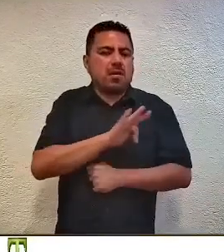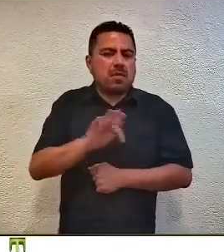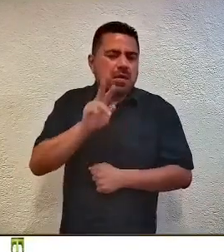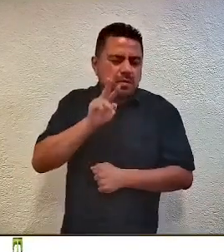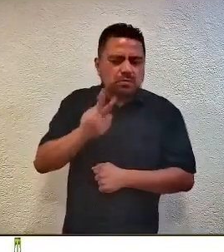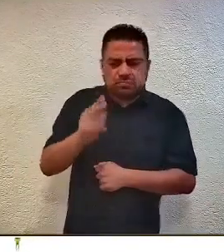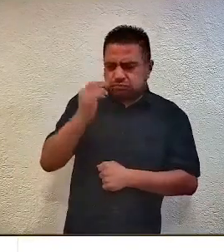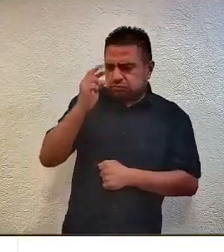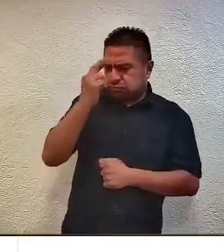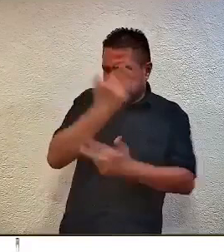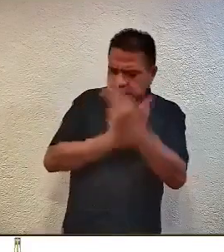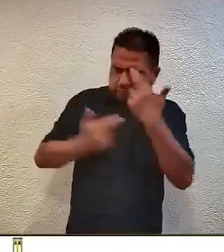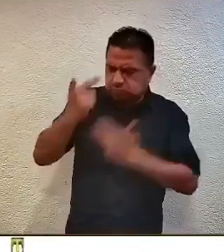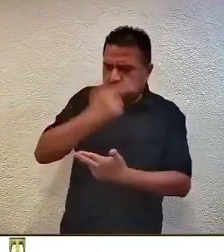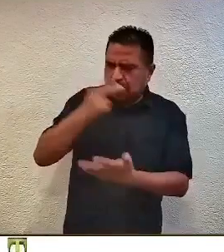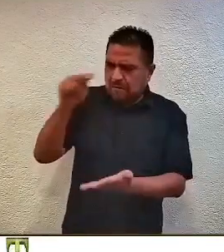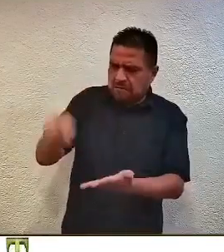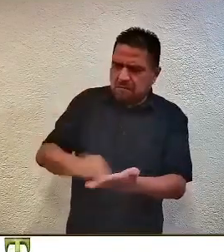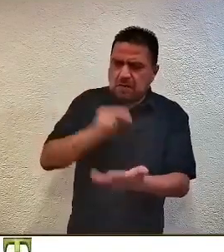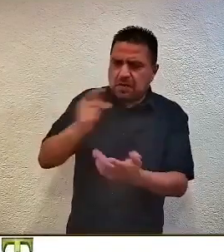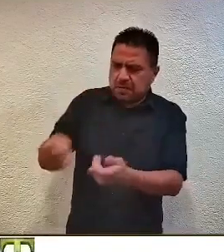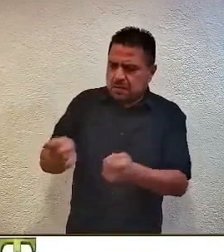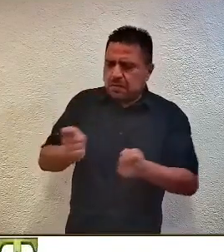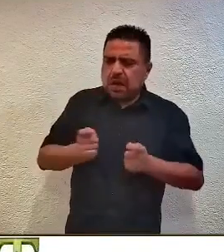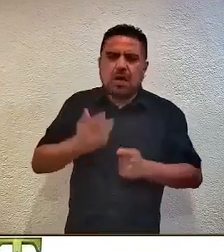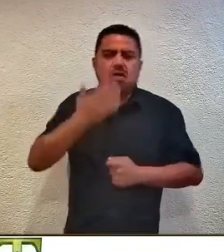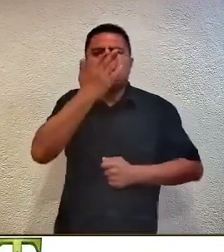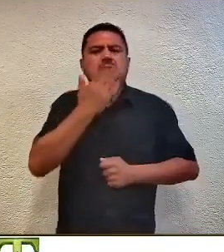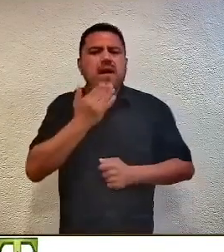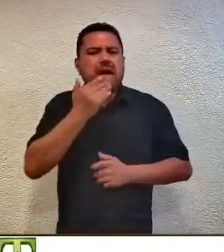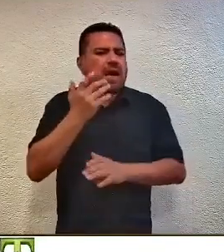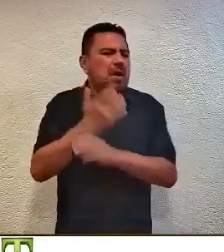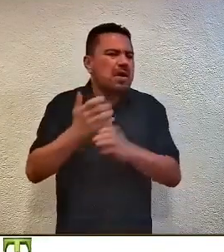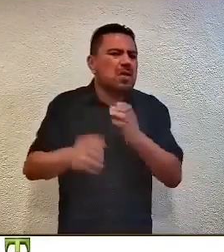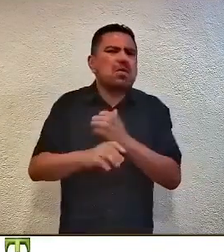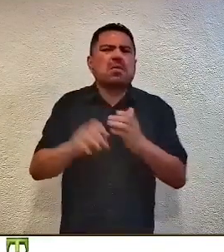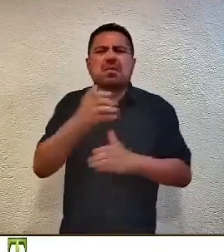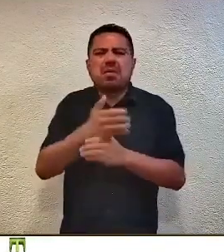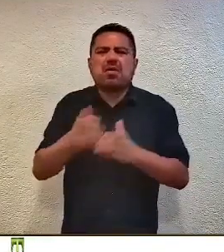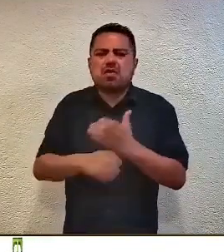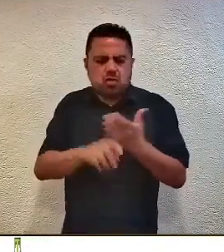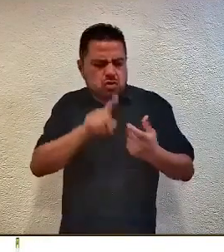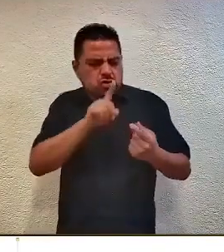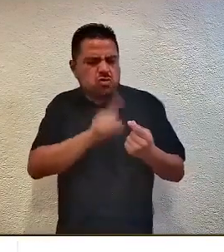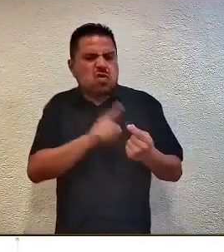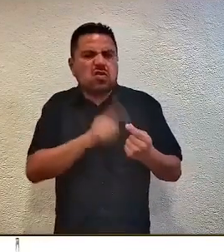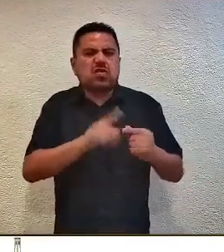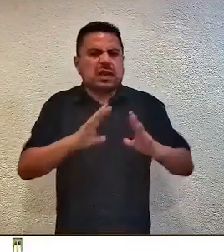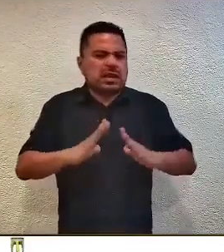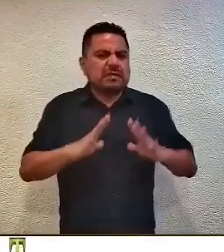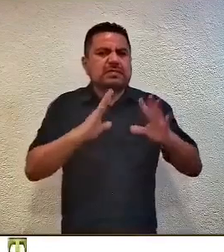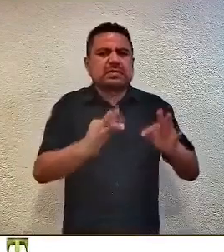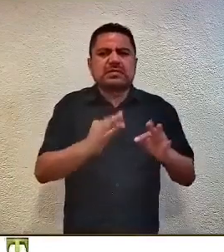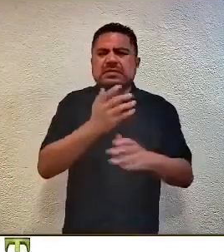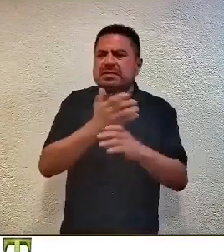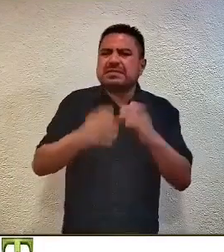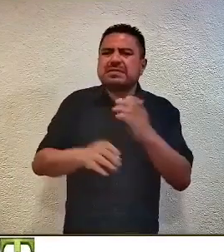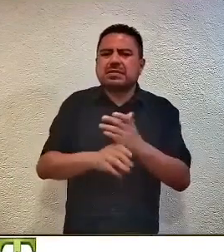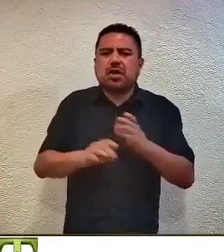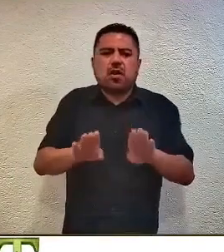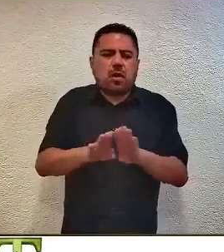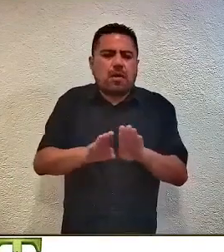una firma de recibido sin que existan elementos de donde se desprendan las circunstancias de